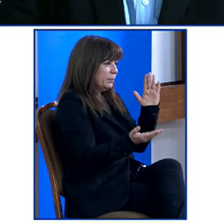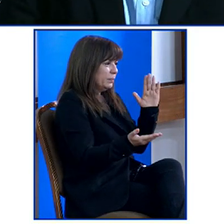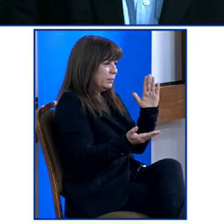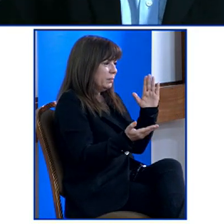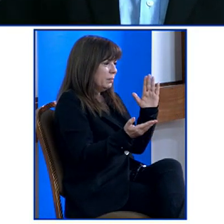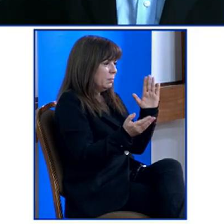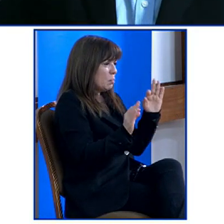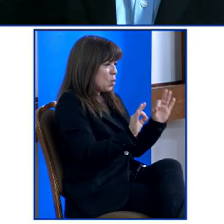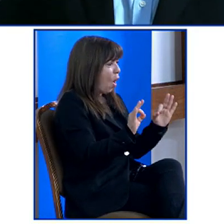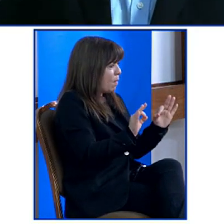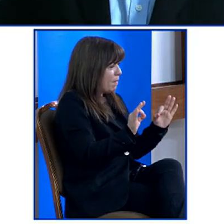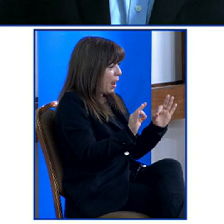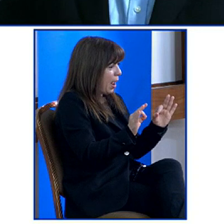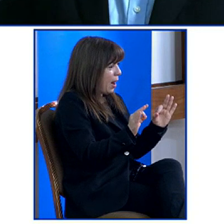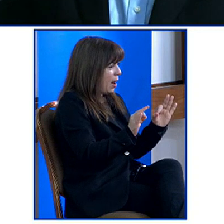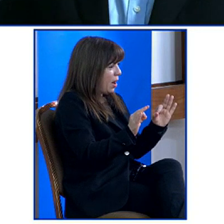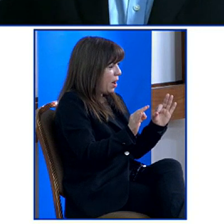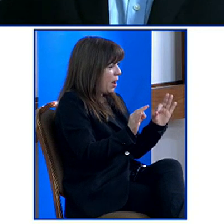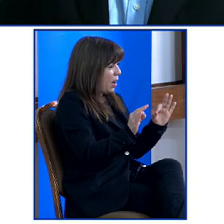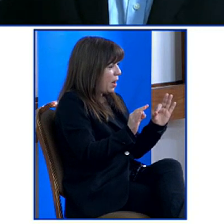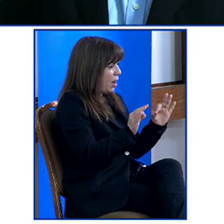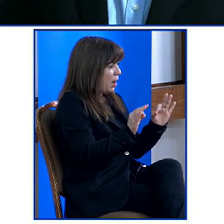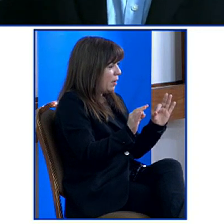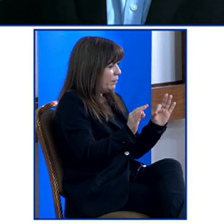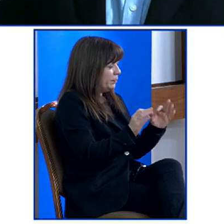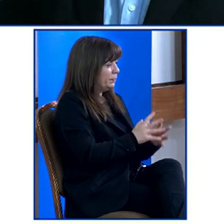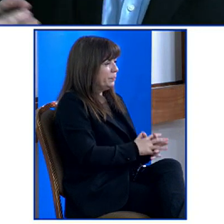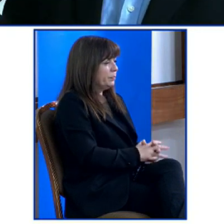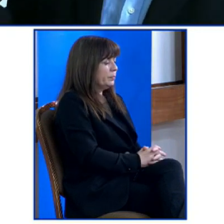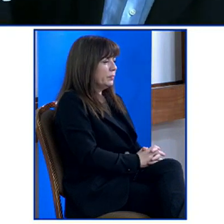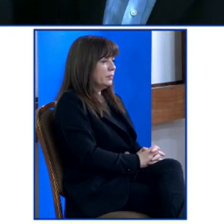moderadas, pero en la parte de frío.